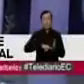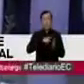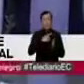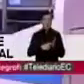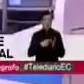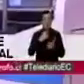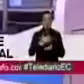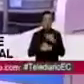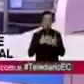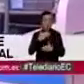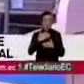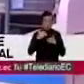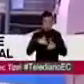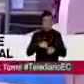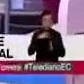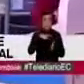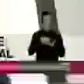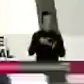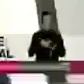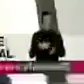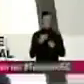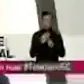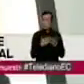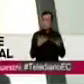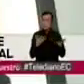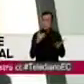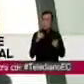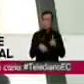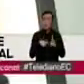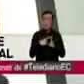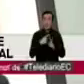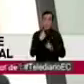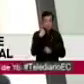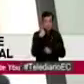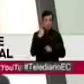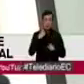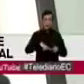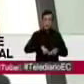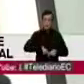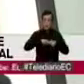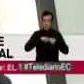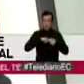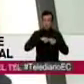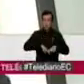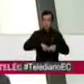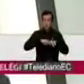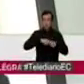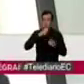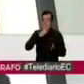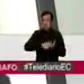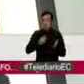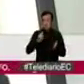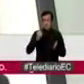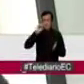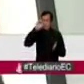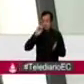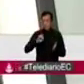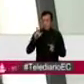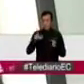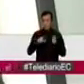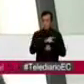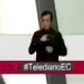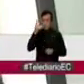procesos coactivos cuando existan pagos pendientes. Además de que se suspenden los cobros de multas e intereses a quienes